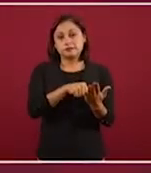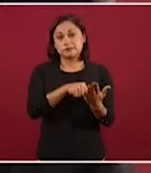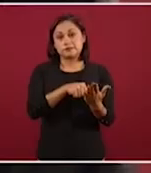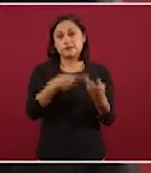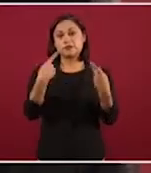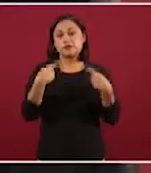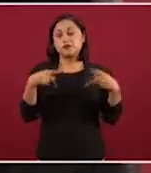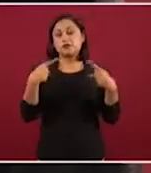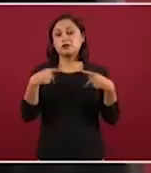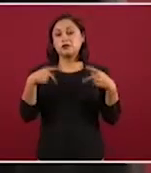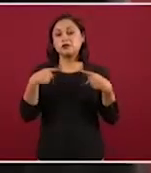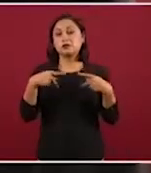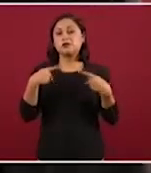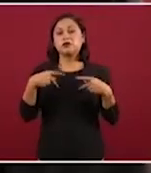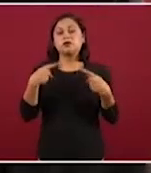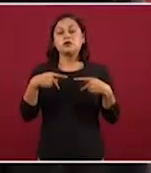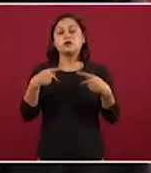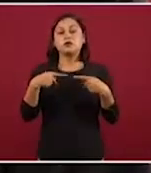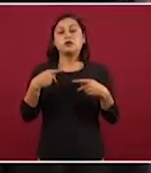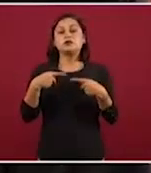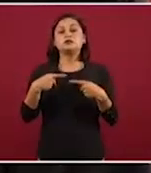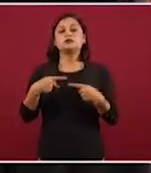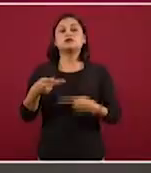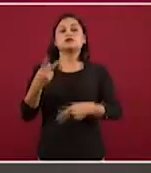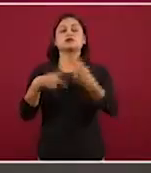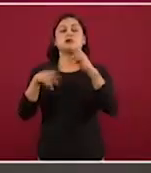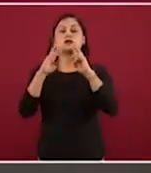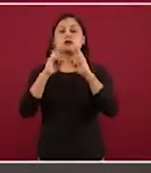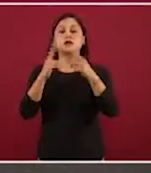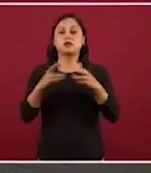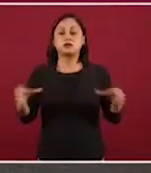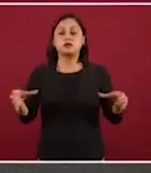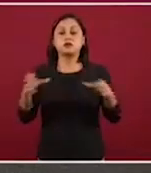y son familiares todos.